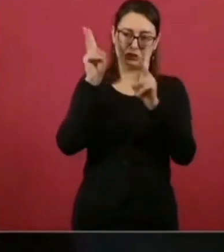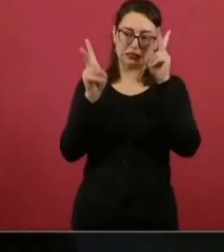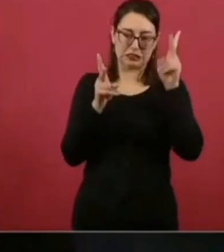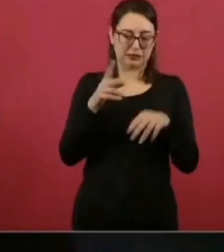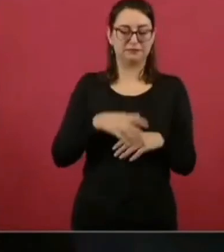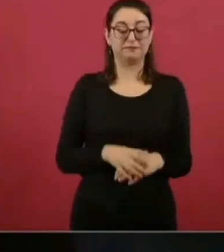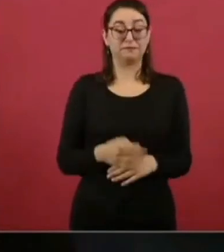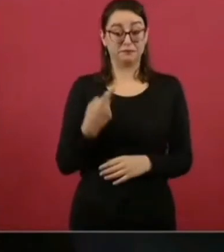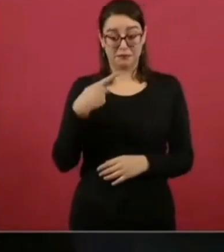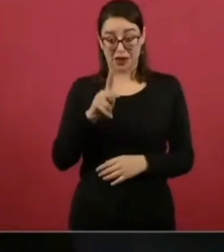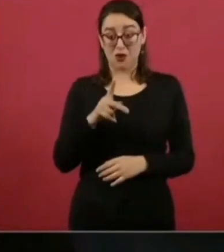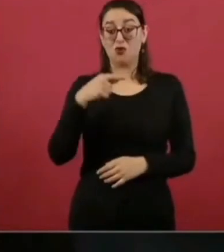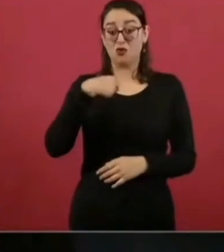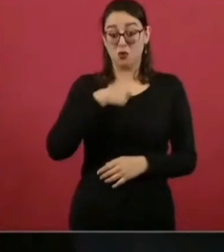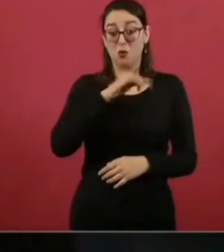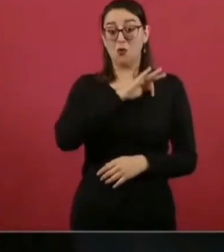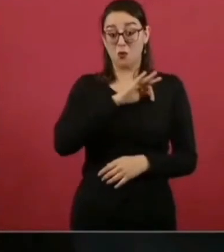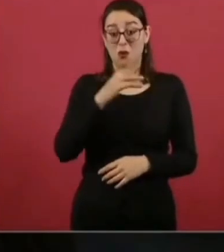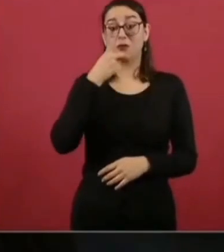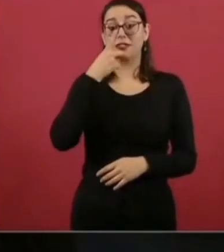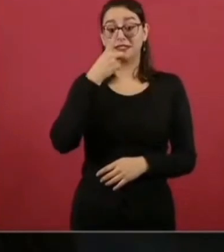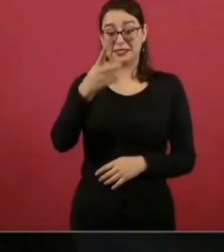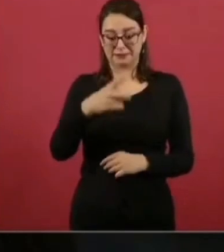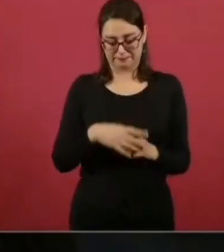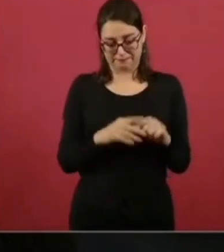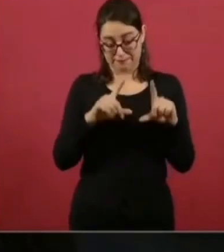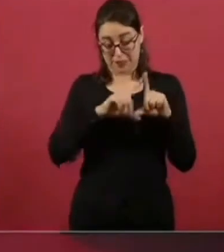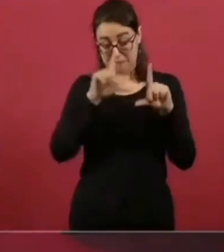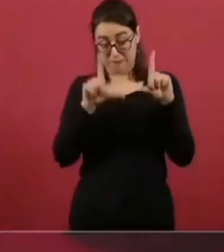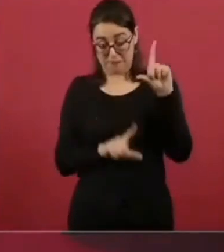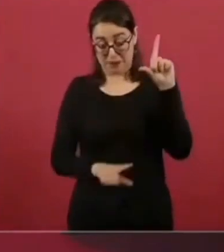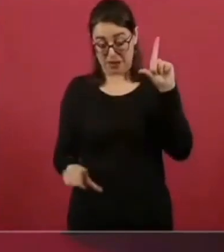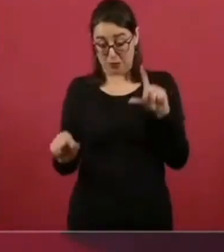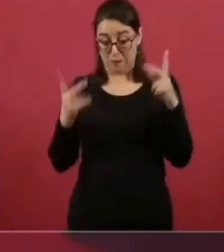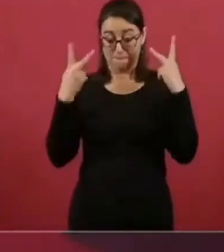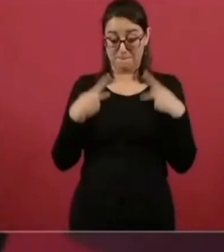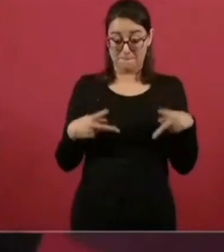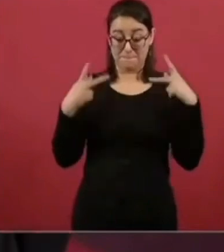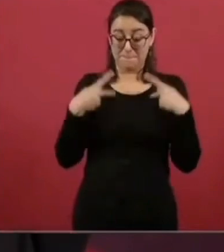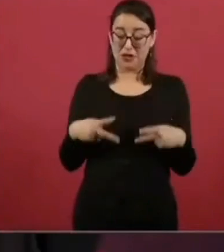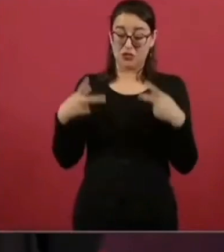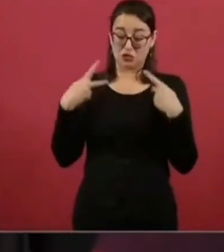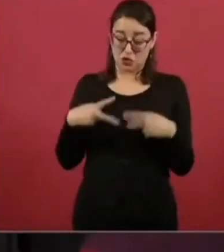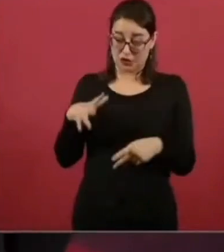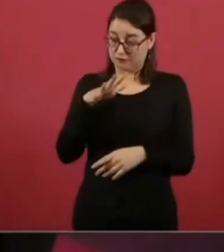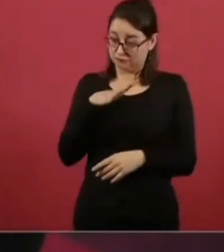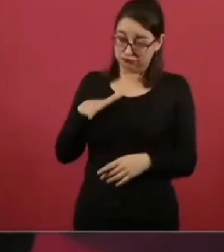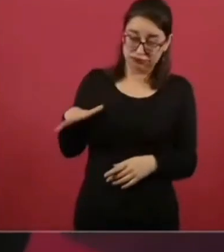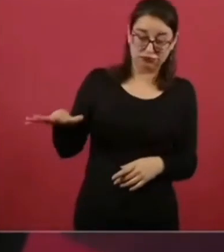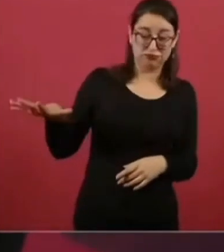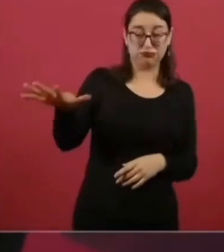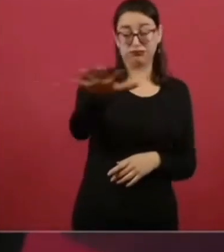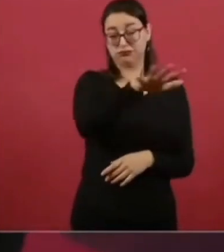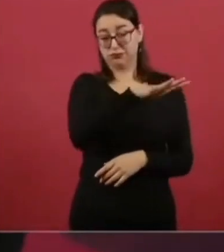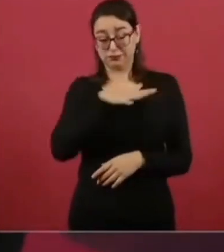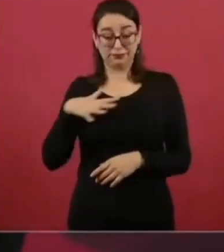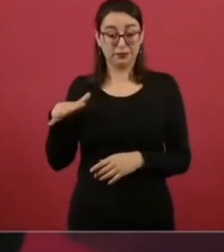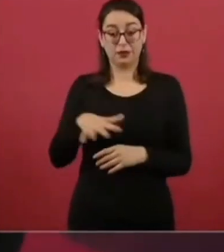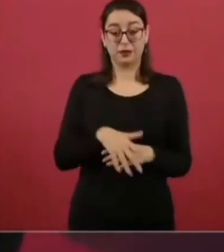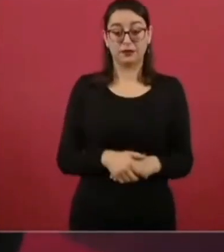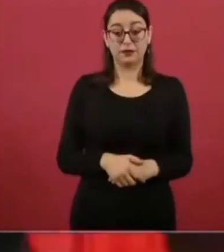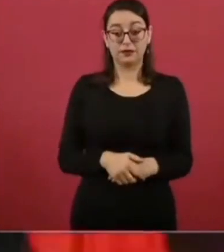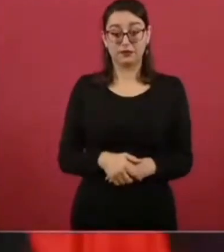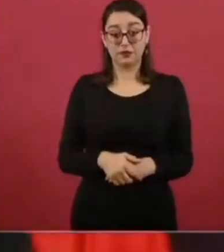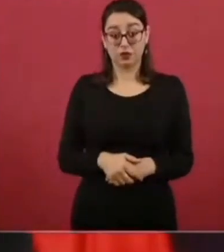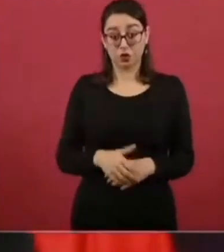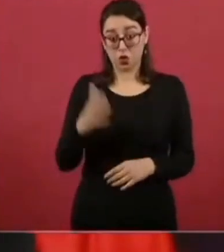Pero mexicanos, no creo que haya un mexicano que conozca todos los municipios